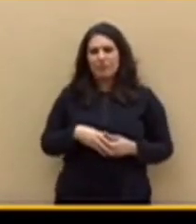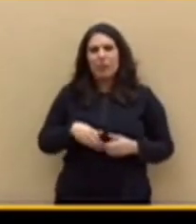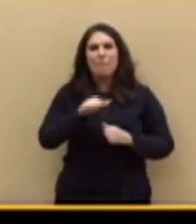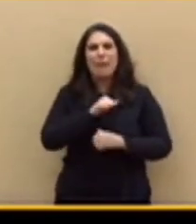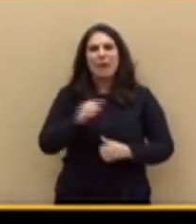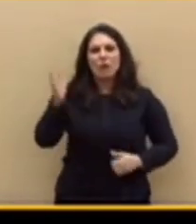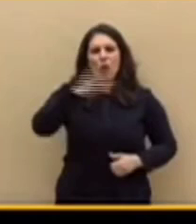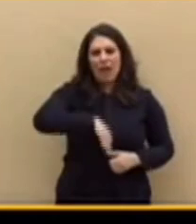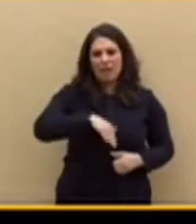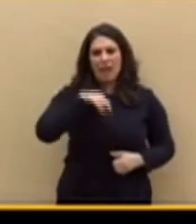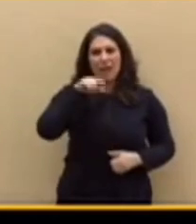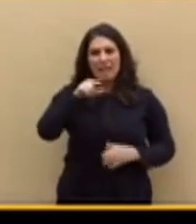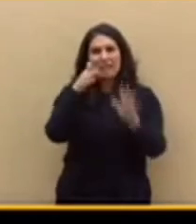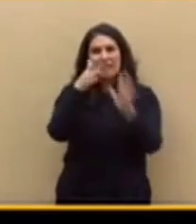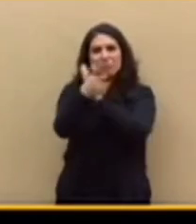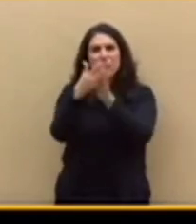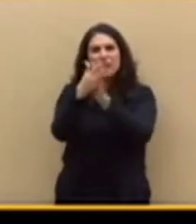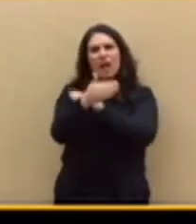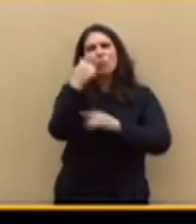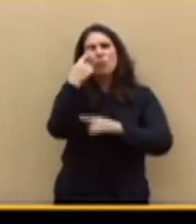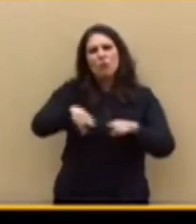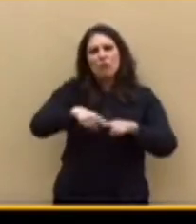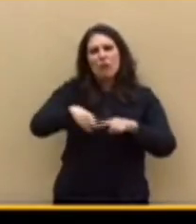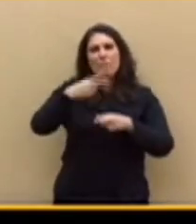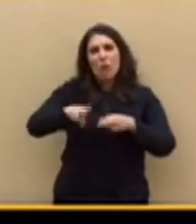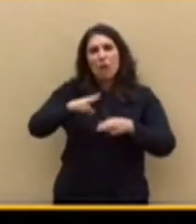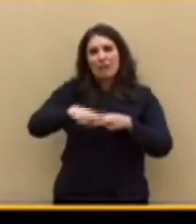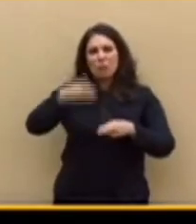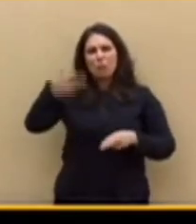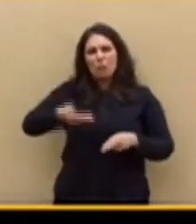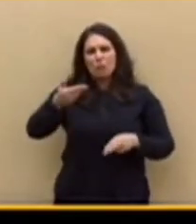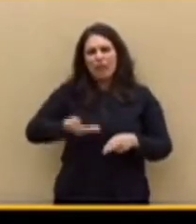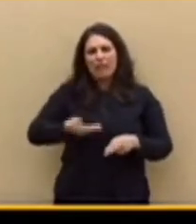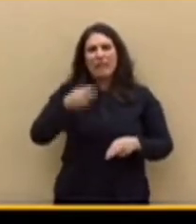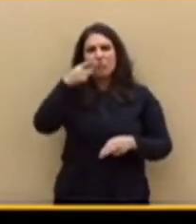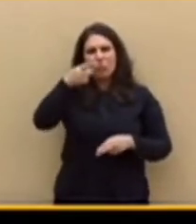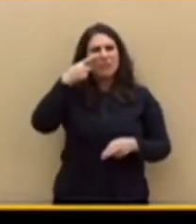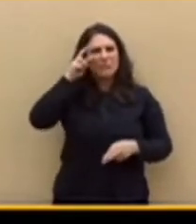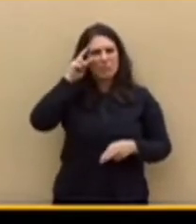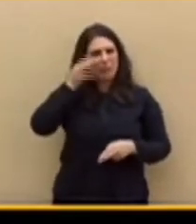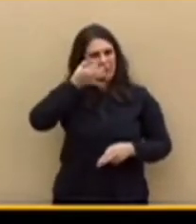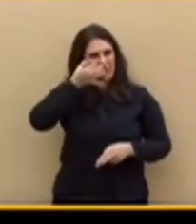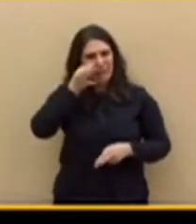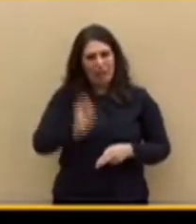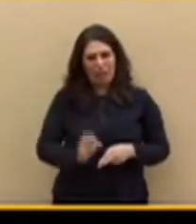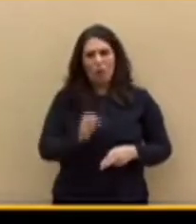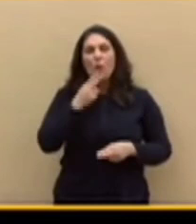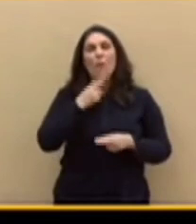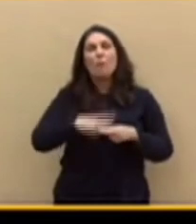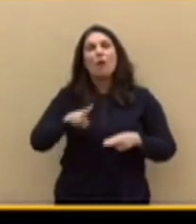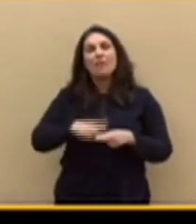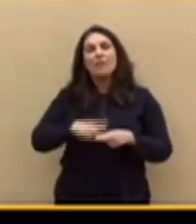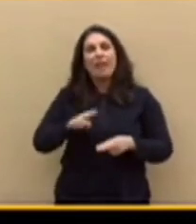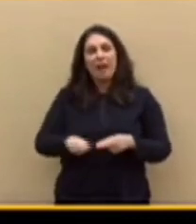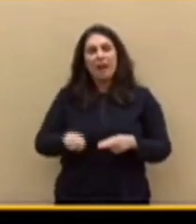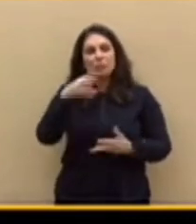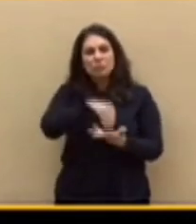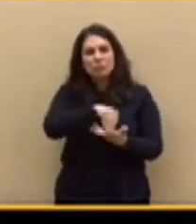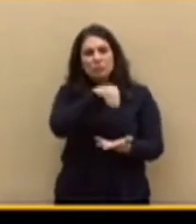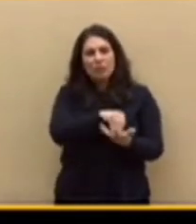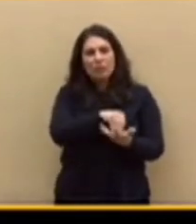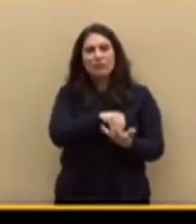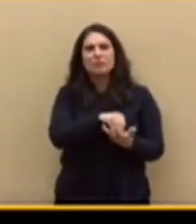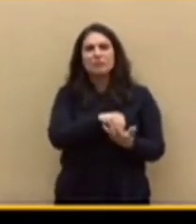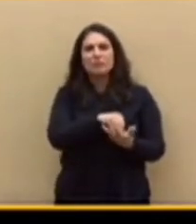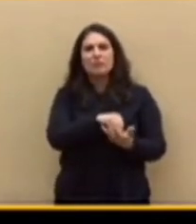han experimentado en carne propia. La política, señoría, muchas veces consiste en ocupar espacios. ¿Qué espacio les